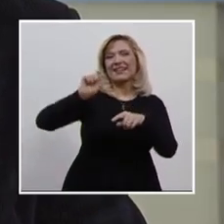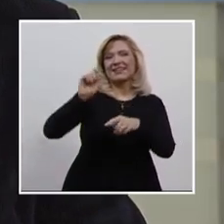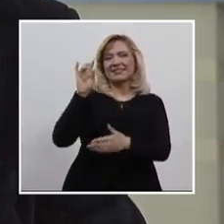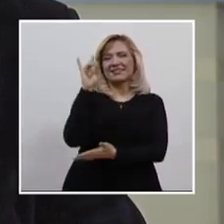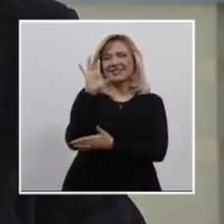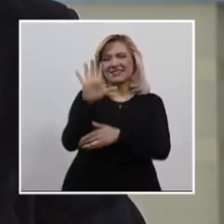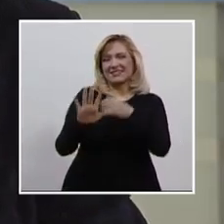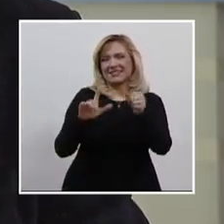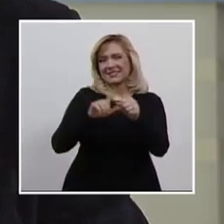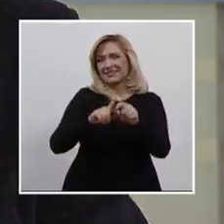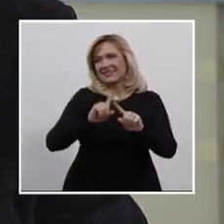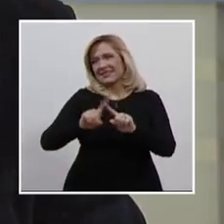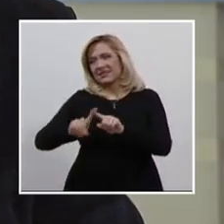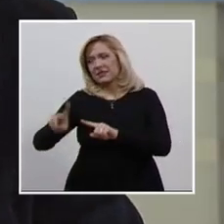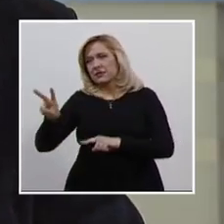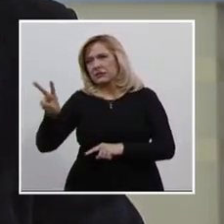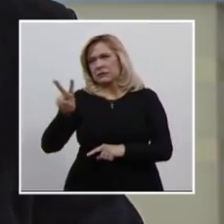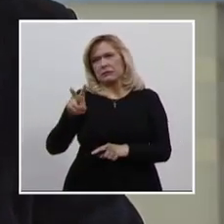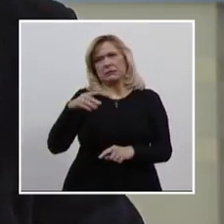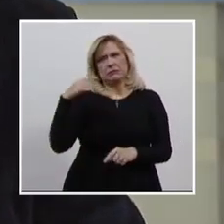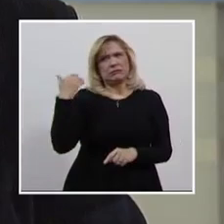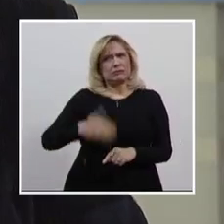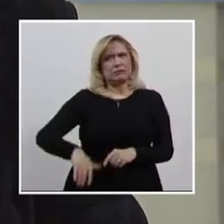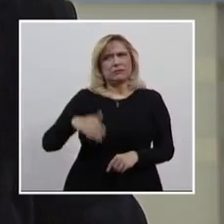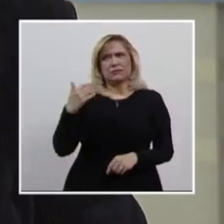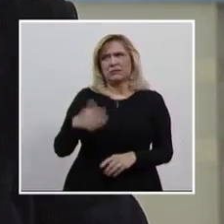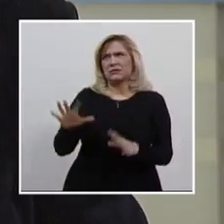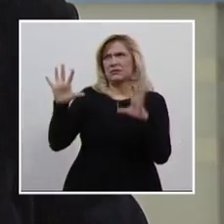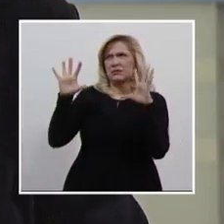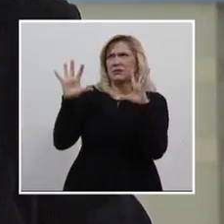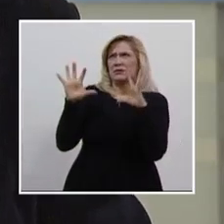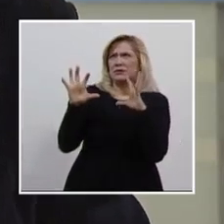diversas áreas en malas condiciones,